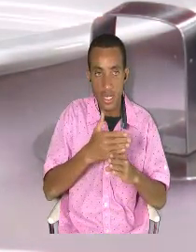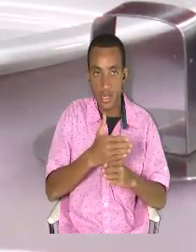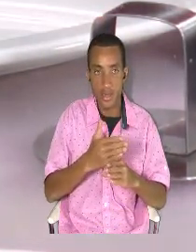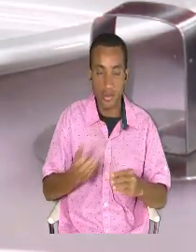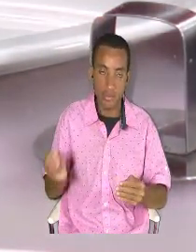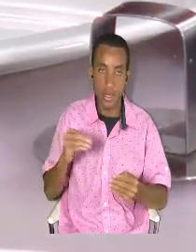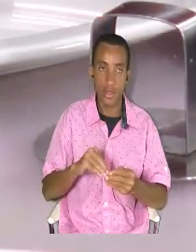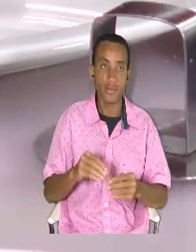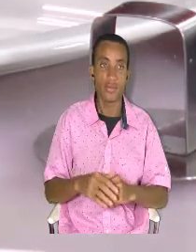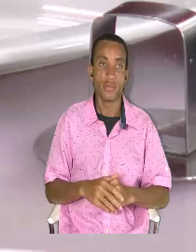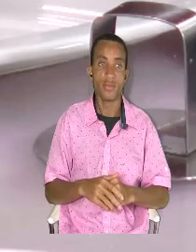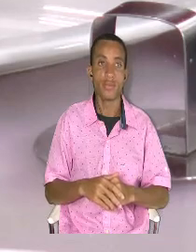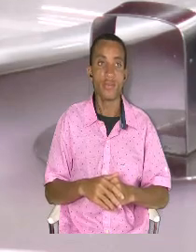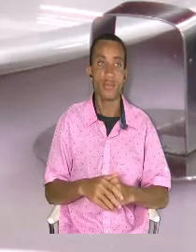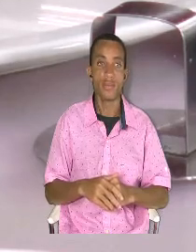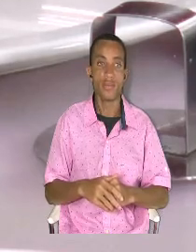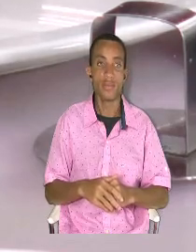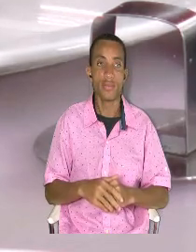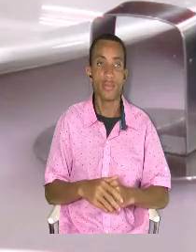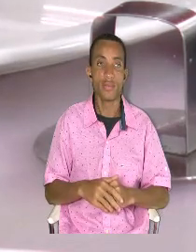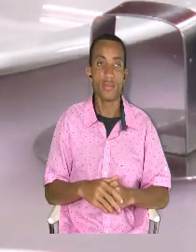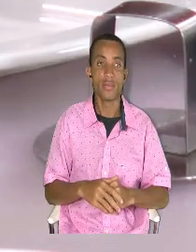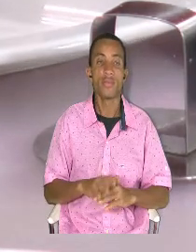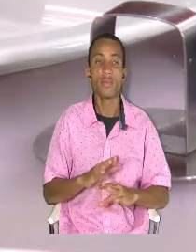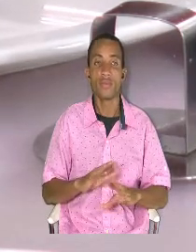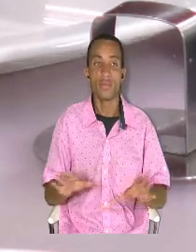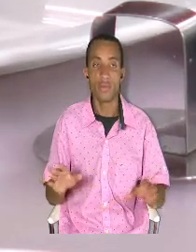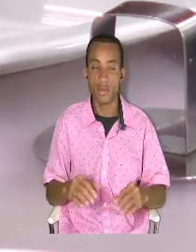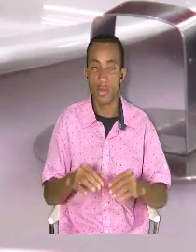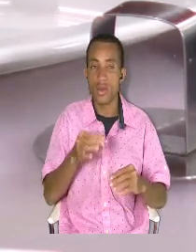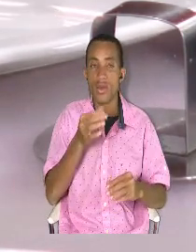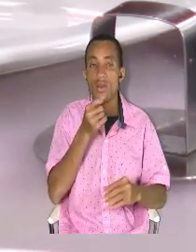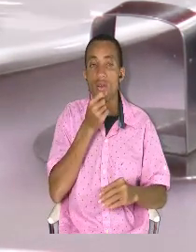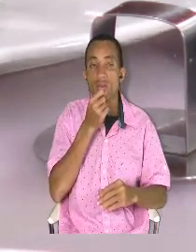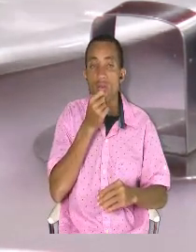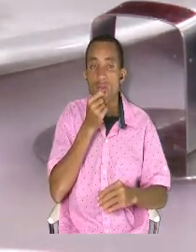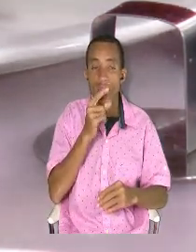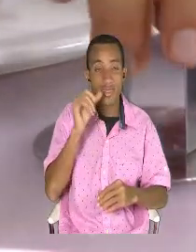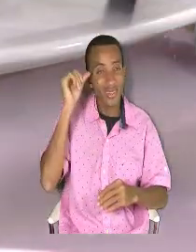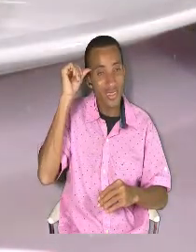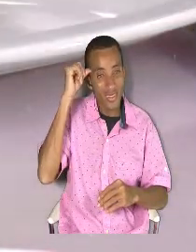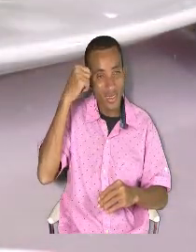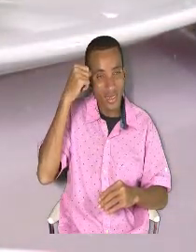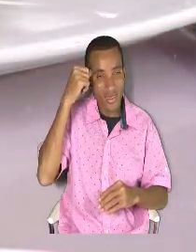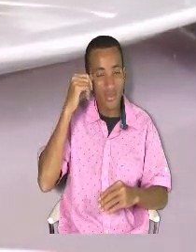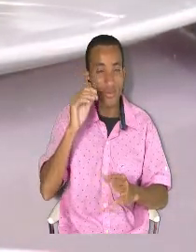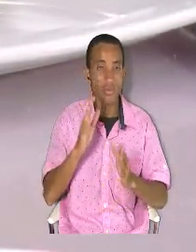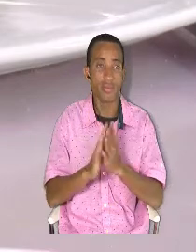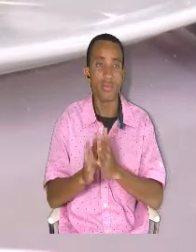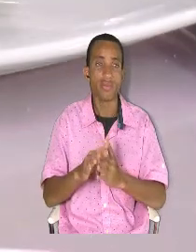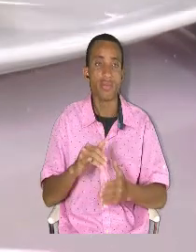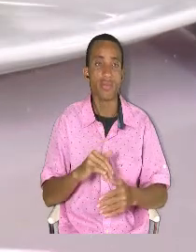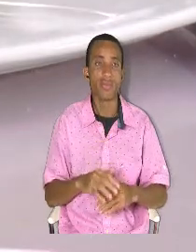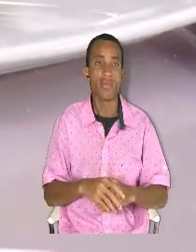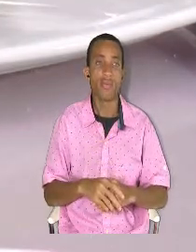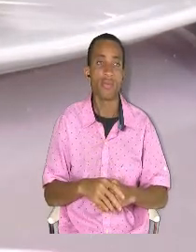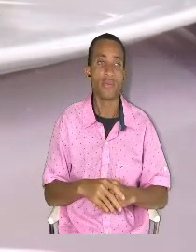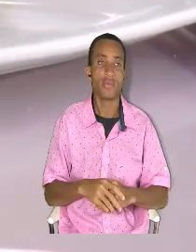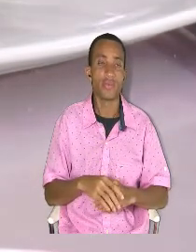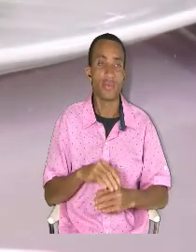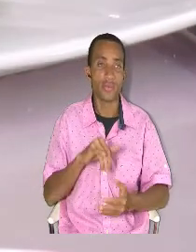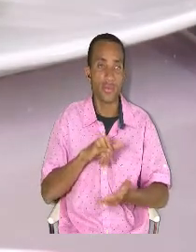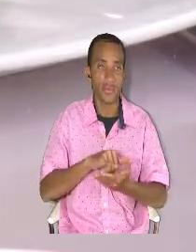Entonces, ¿sí? Ese es el proceso del día de hoy. O sea, es un emplatado súper fácil. ¿Se acuerda que en algunos momentos vamos a utilizar para aplanar?